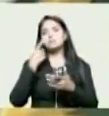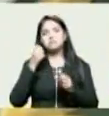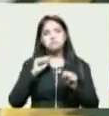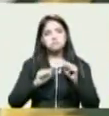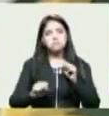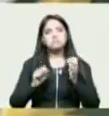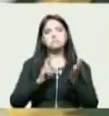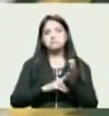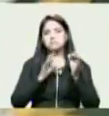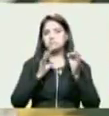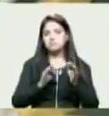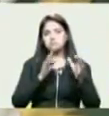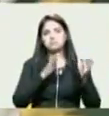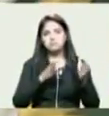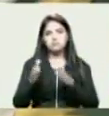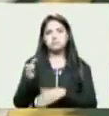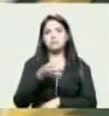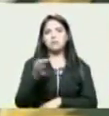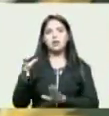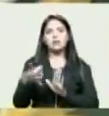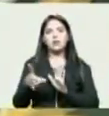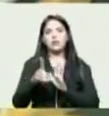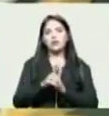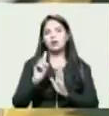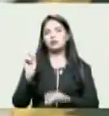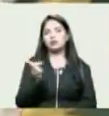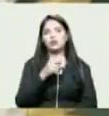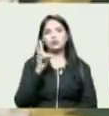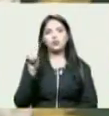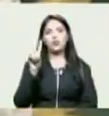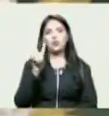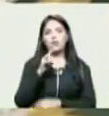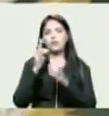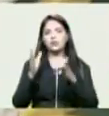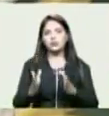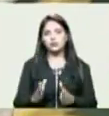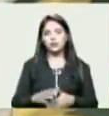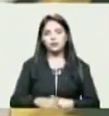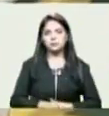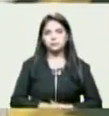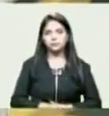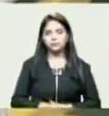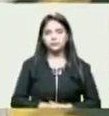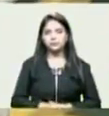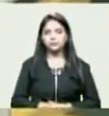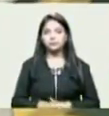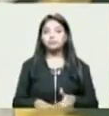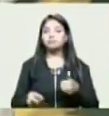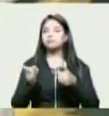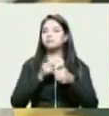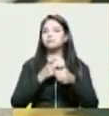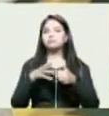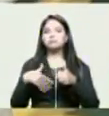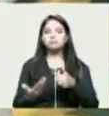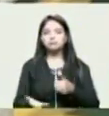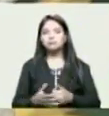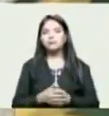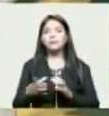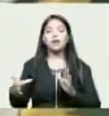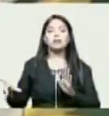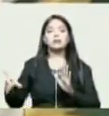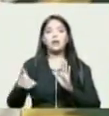la garantía efectiva de los derechos de todos los venezolanos y de las venezolanas. El primero de ellos, el